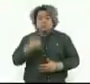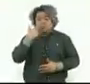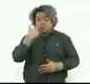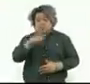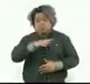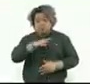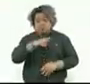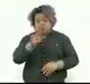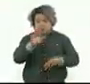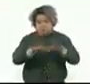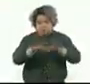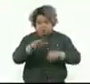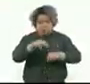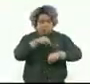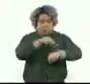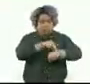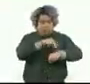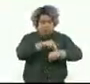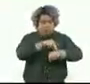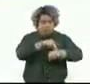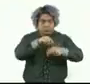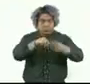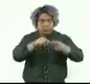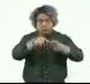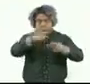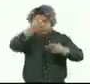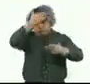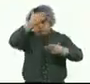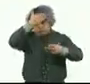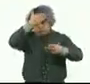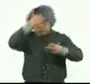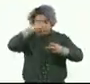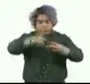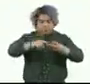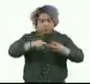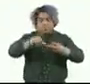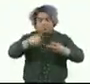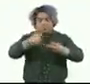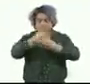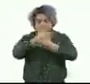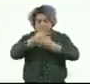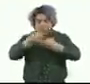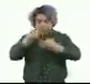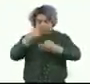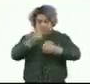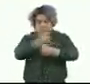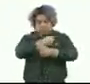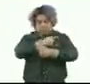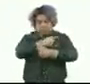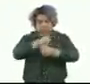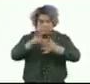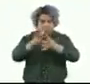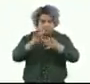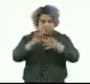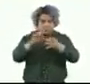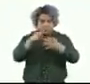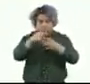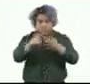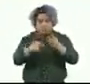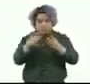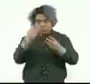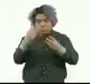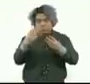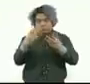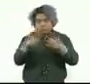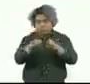Un médico, una enfermera y un promotor de salud. Son los integrantes del equipo. ¿Cuándo va a empezar a